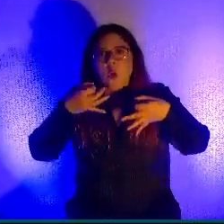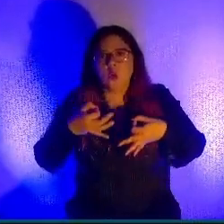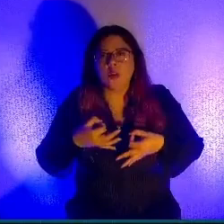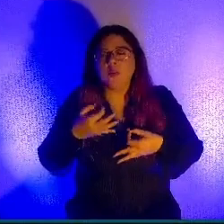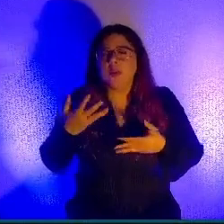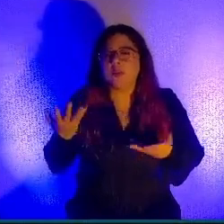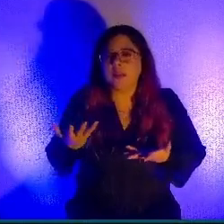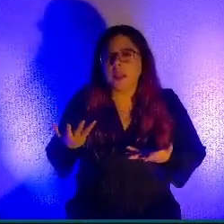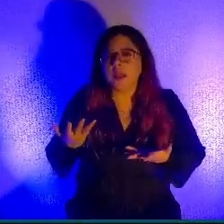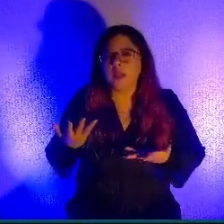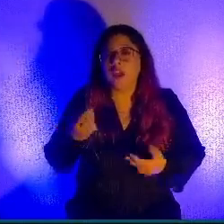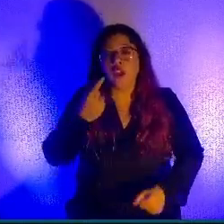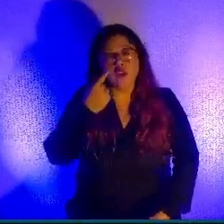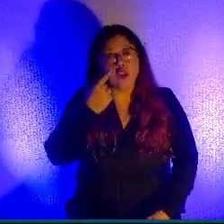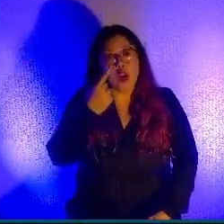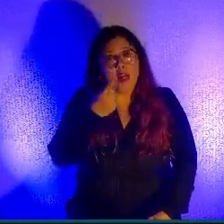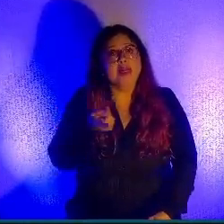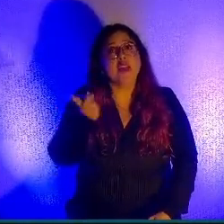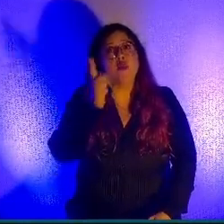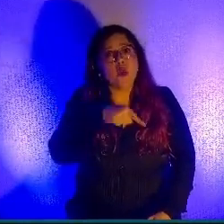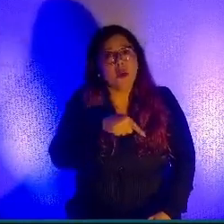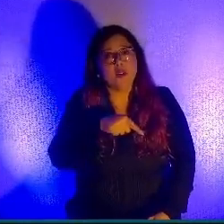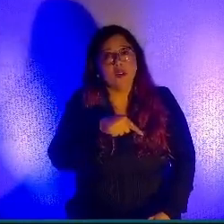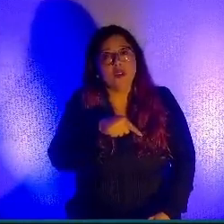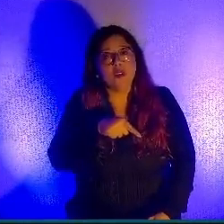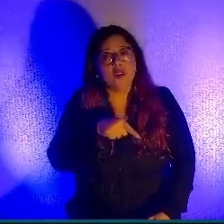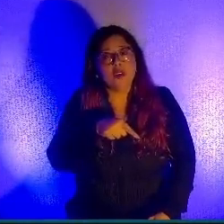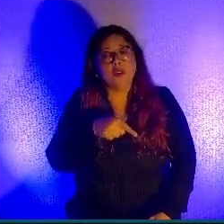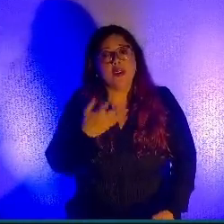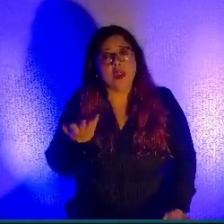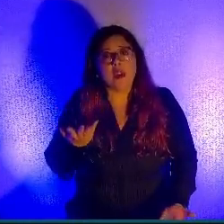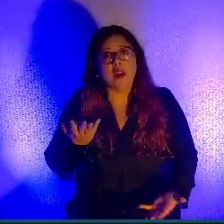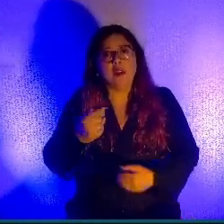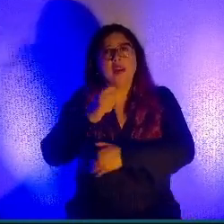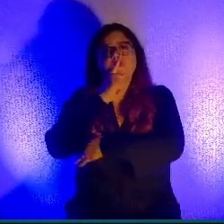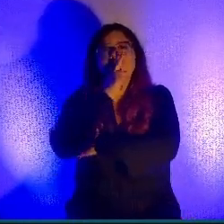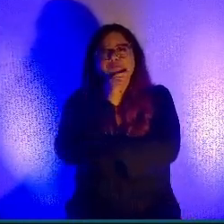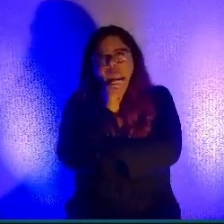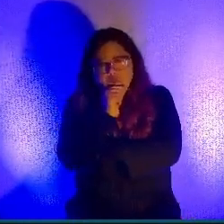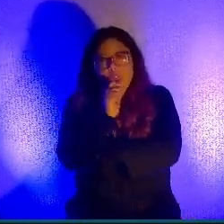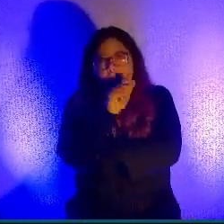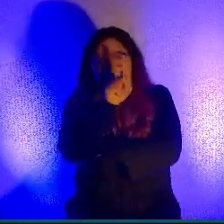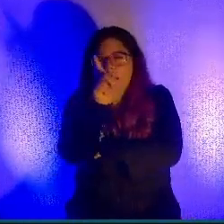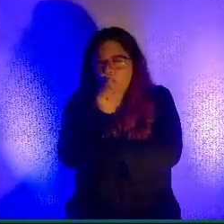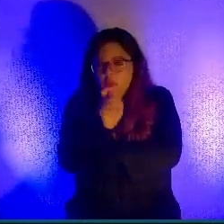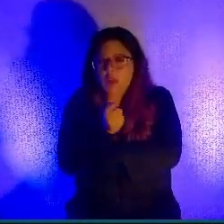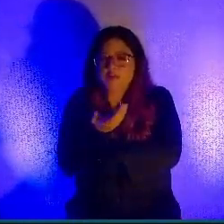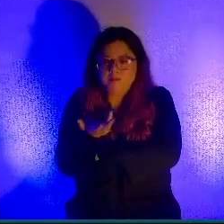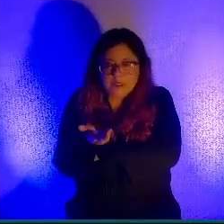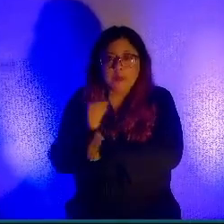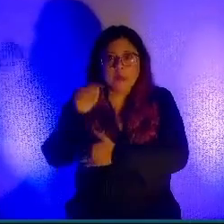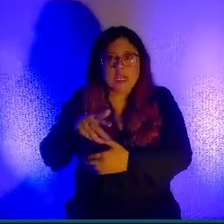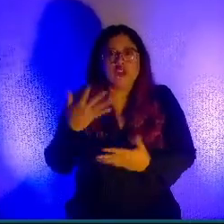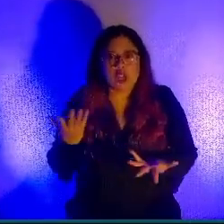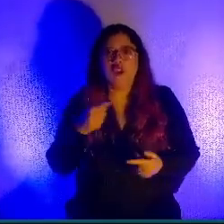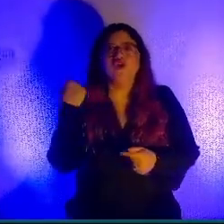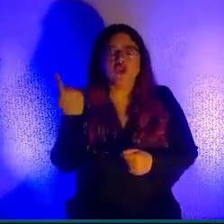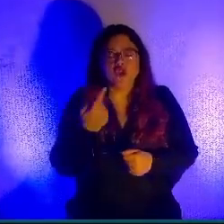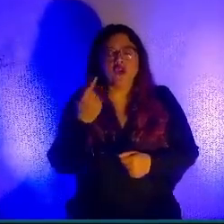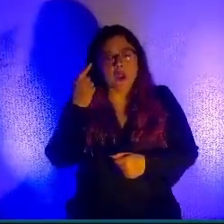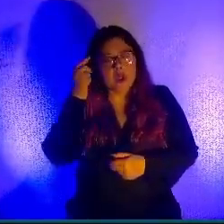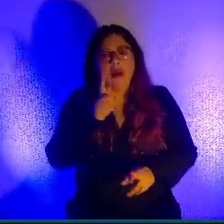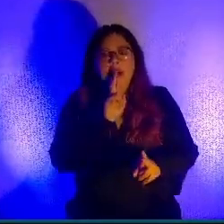entender de nuevo escuché ahora acá en el escenario de hacer las preguntas no y hacer las preguntas siempre fuimos entrenados a